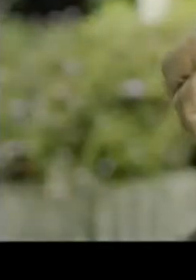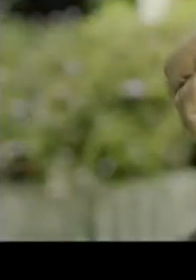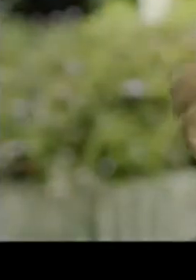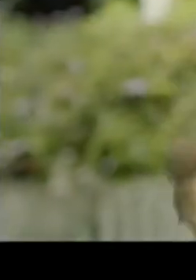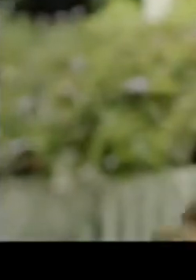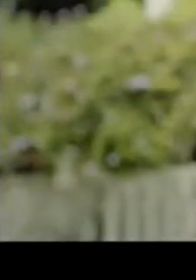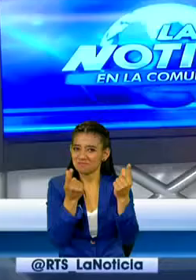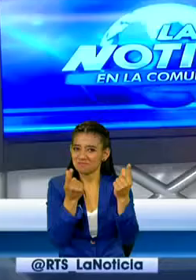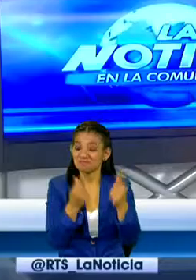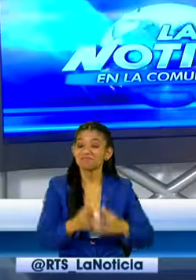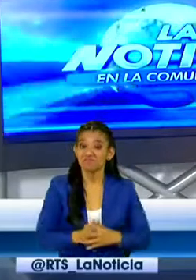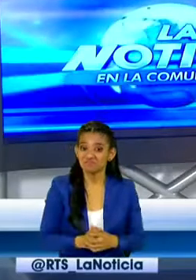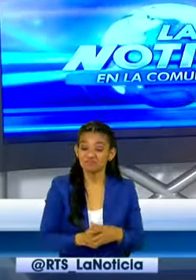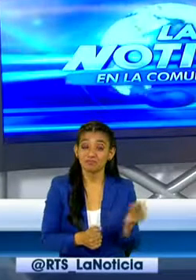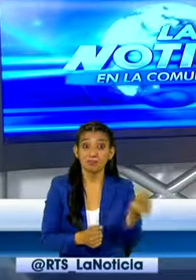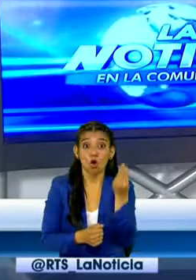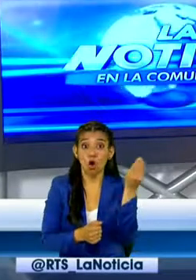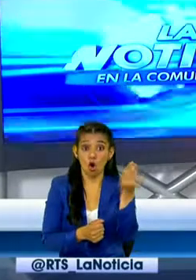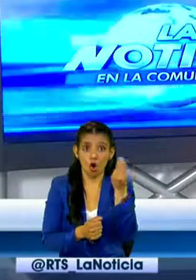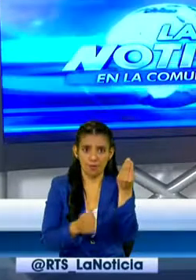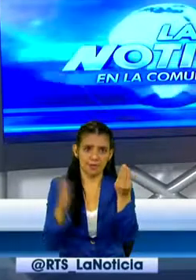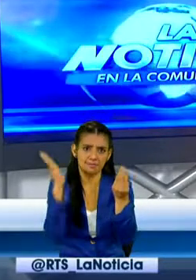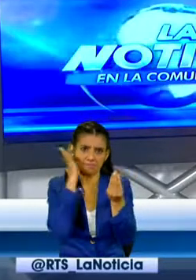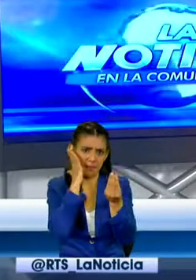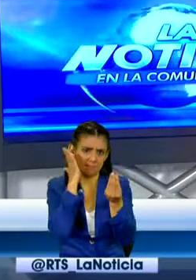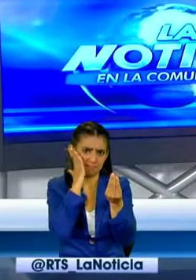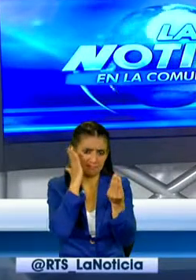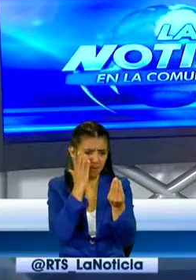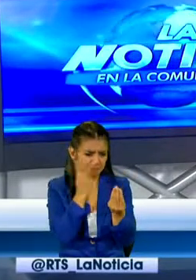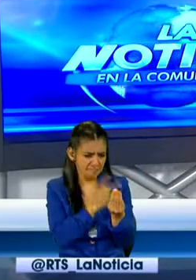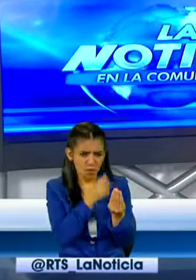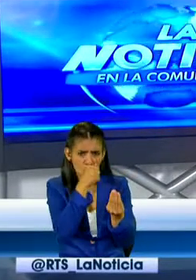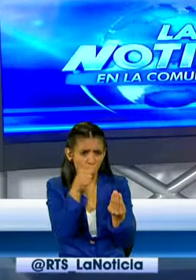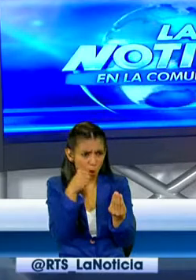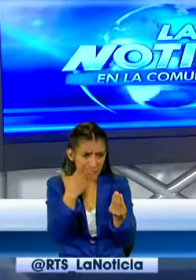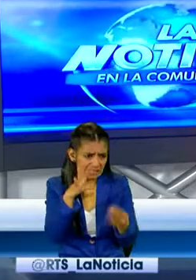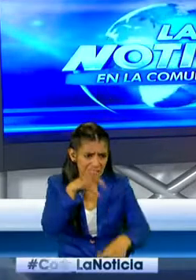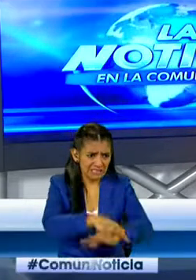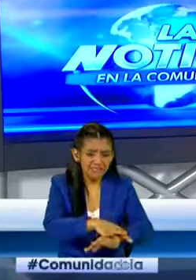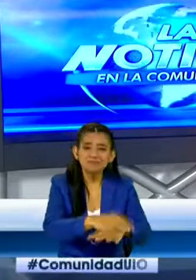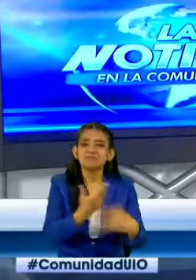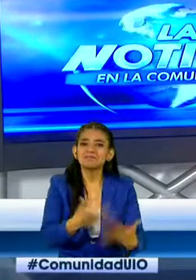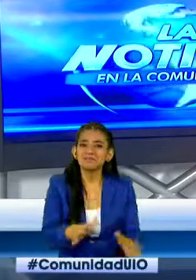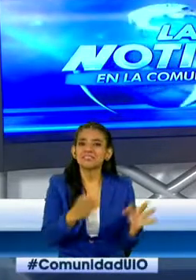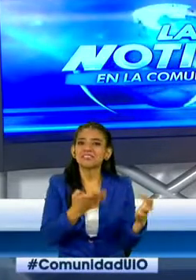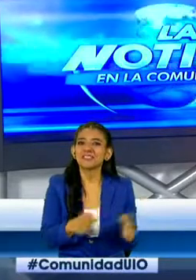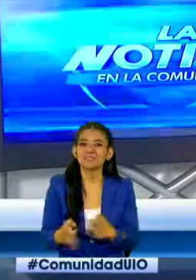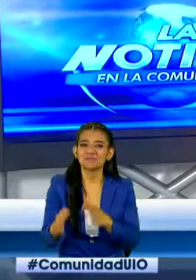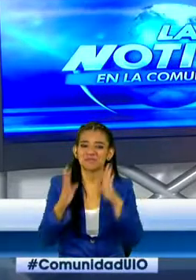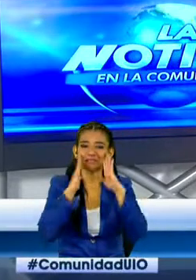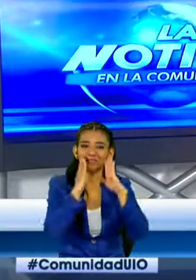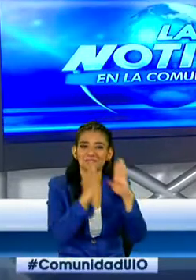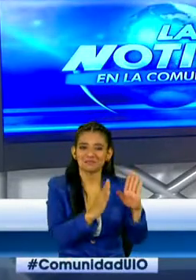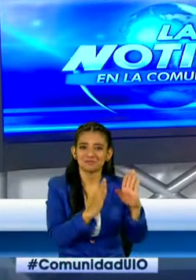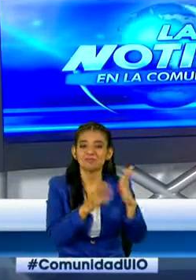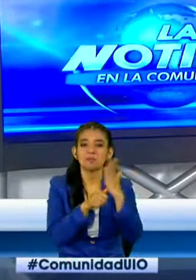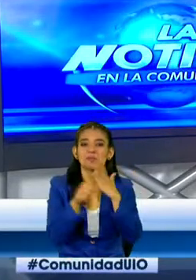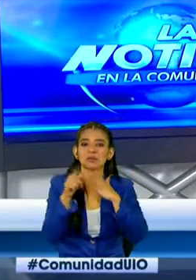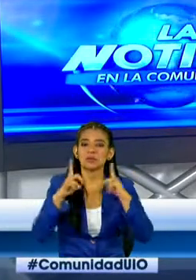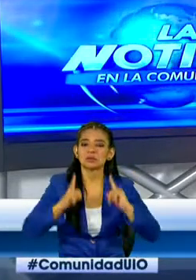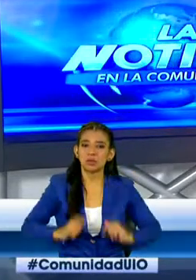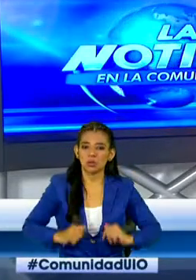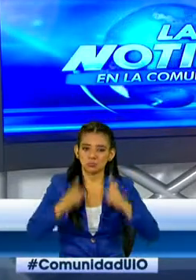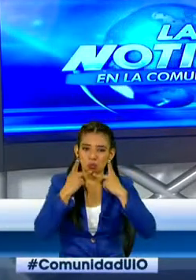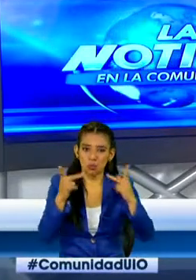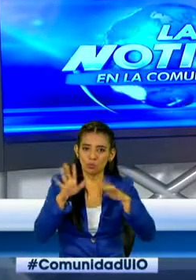Mira, vendí las... Parecía justamente encadenado por su problema de adicción a las drogas, comenzó ya a recibir tratamiento gracias a la gestión del Ministerio de Salud